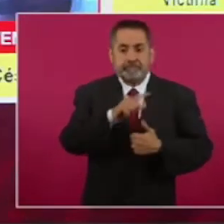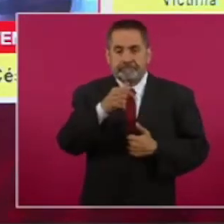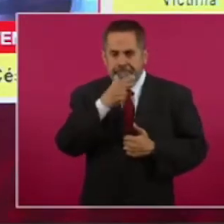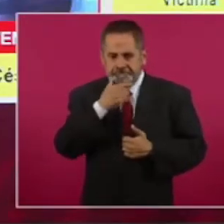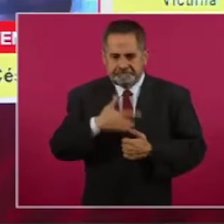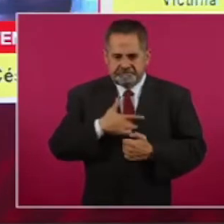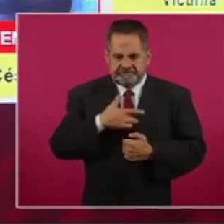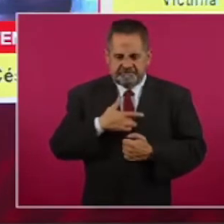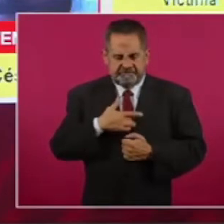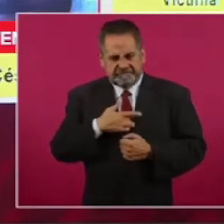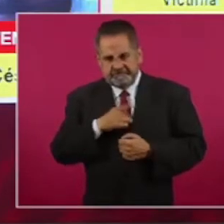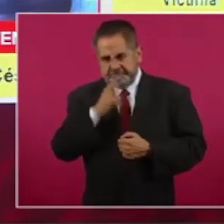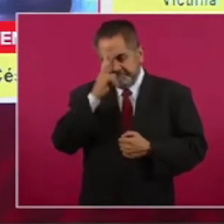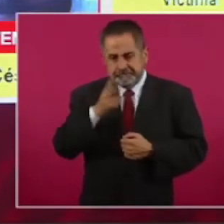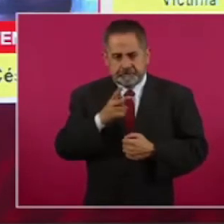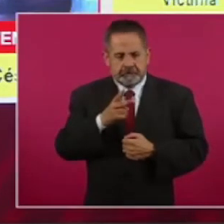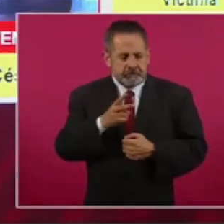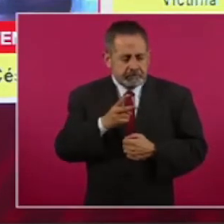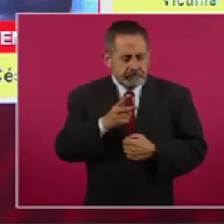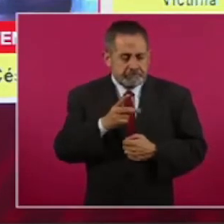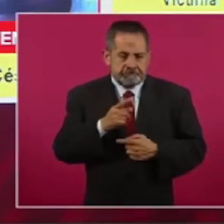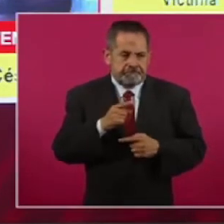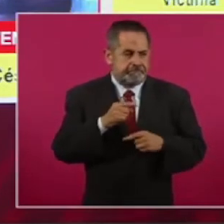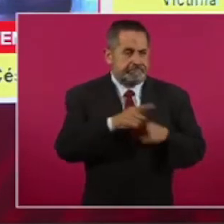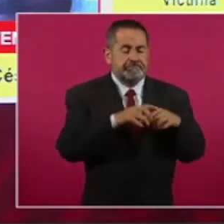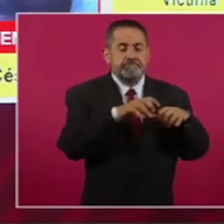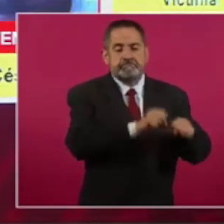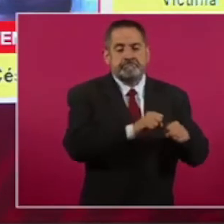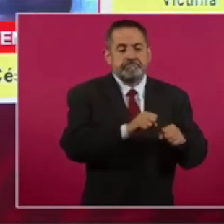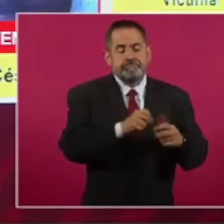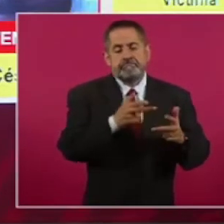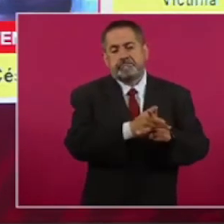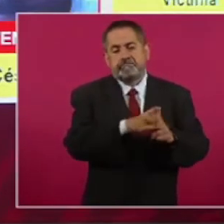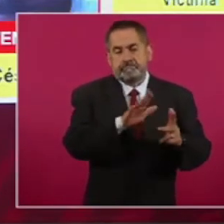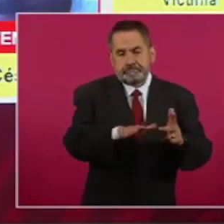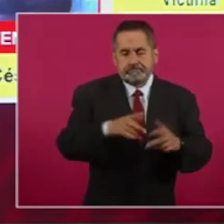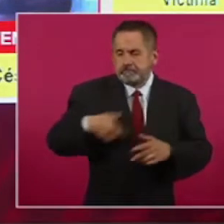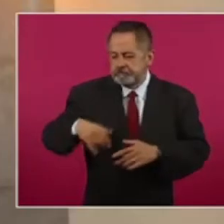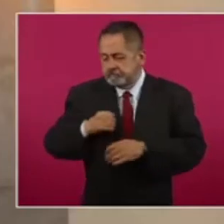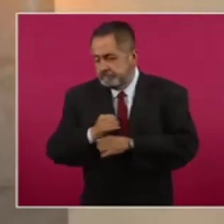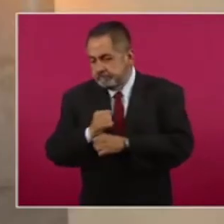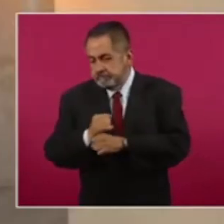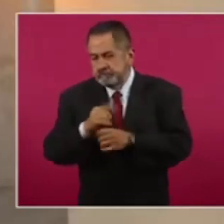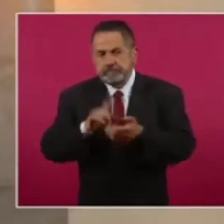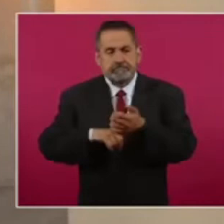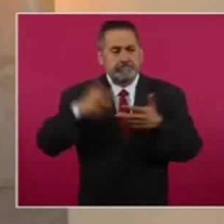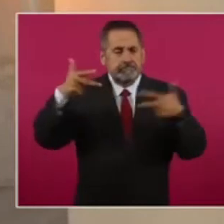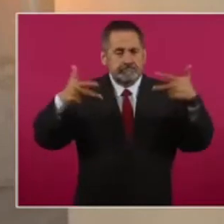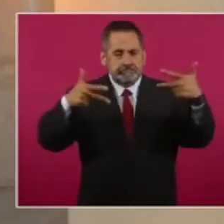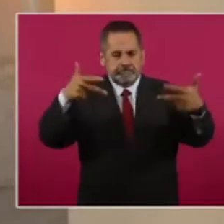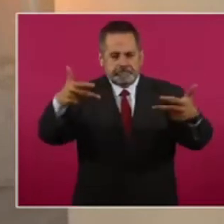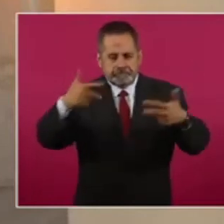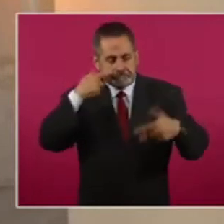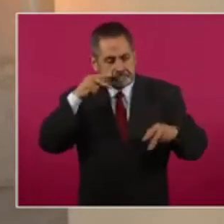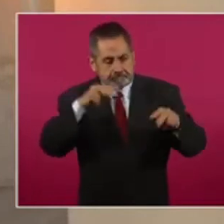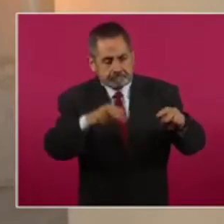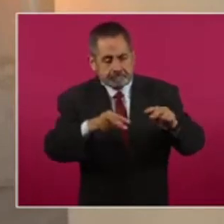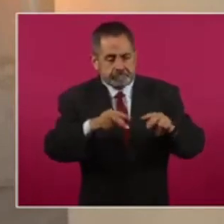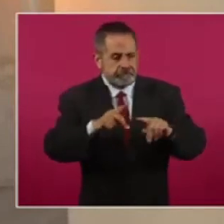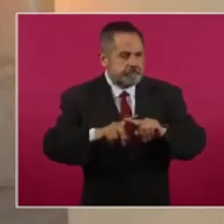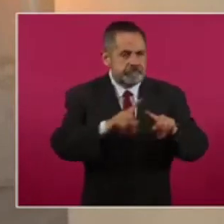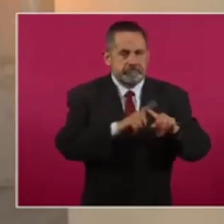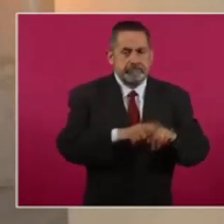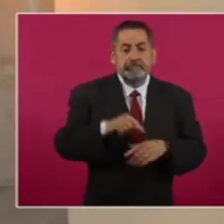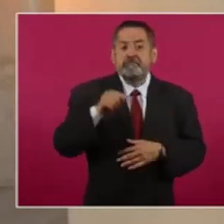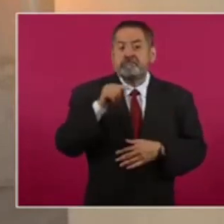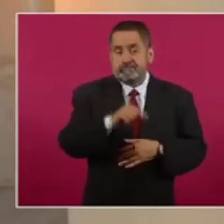tuvo conocimiento con una serie de investigación y análisis, cámaras y temas de telefonía, que